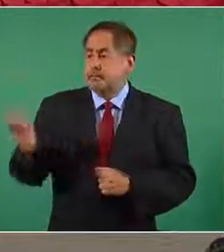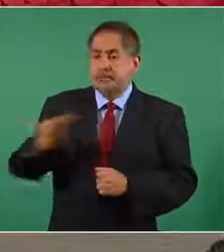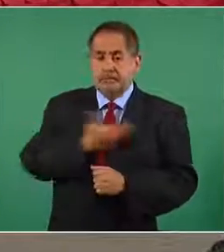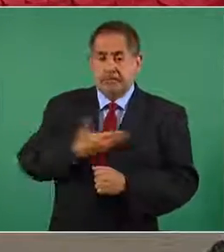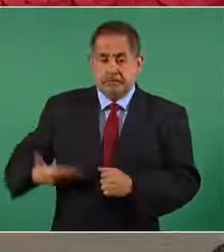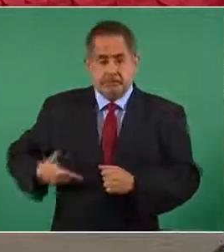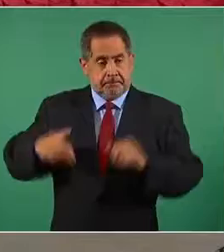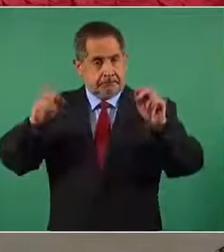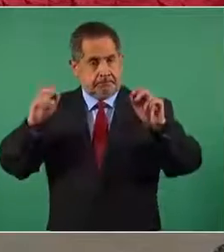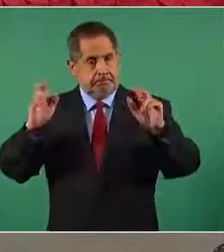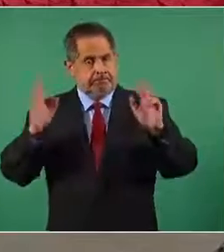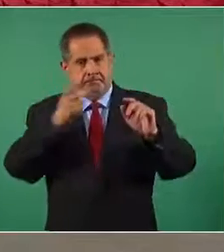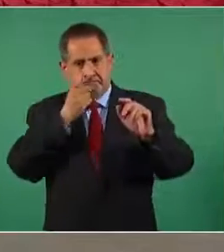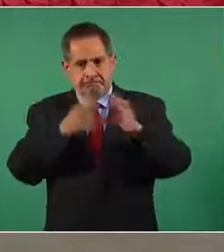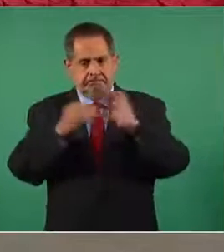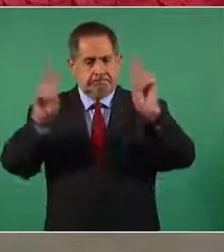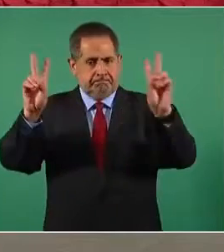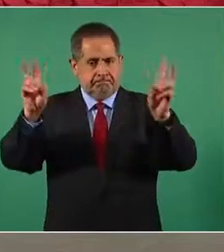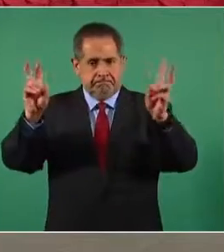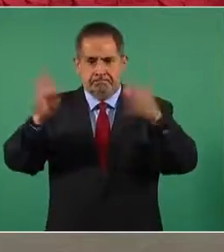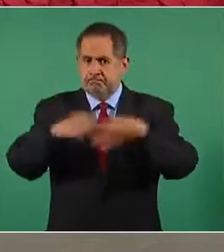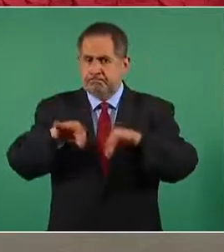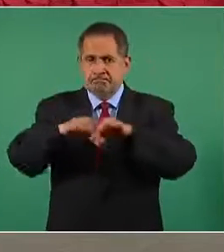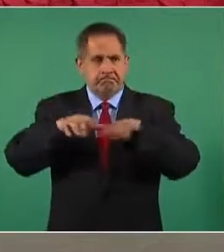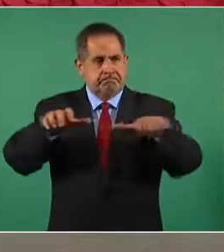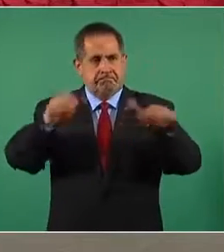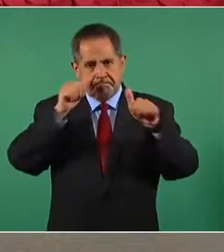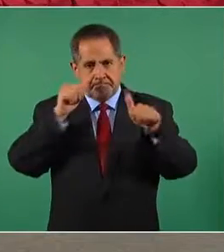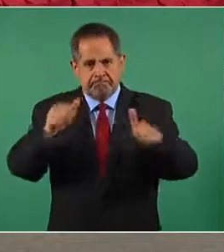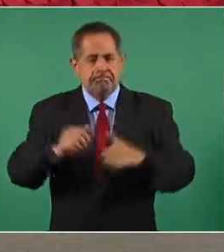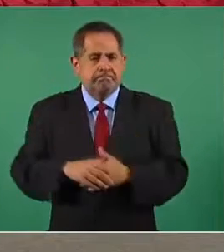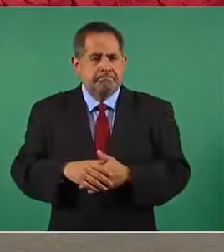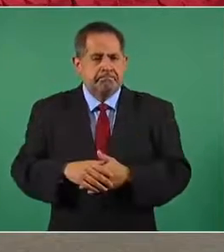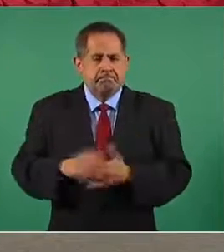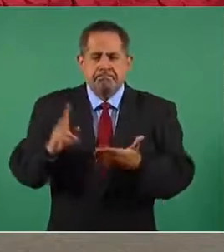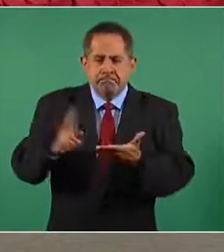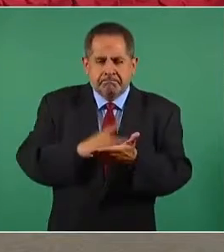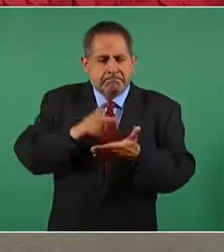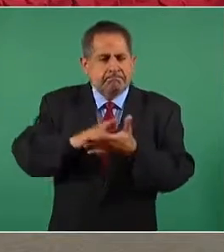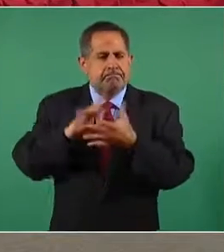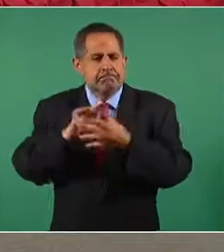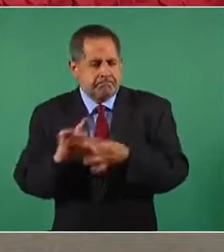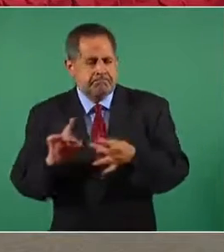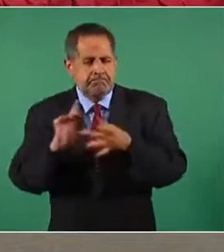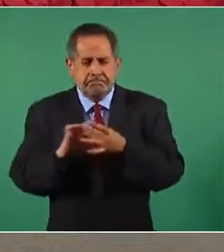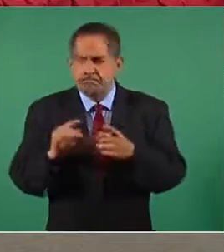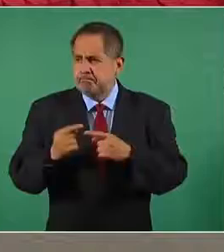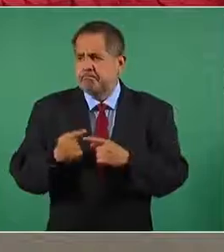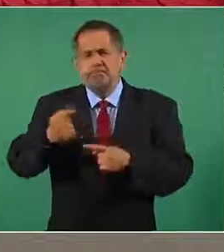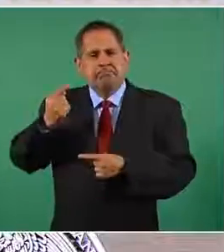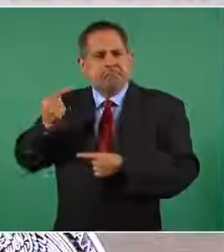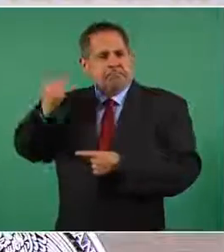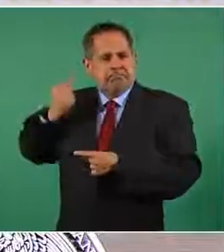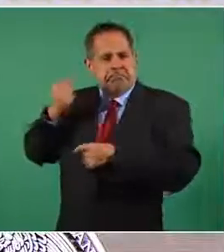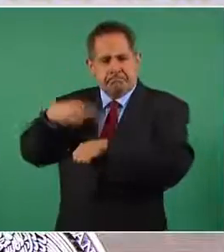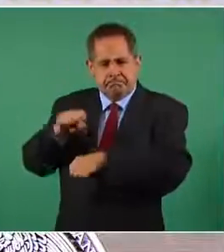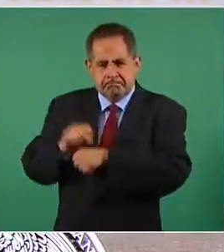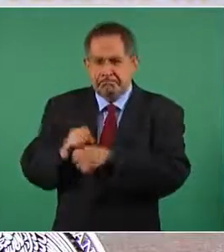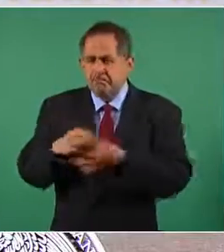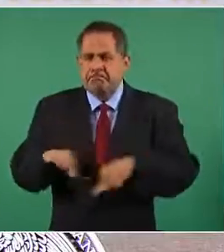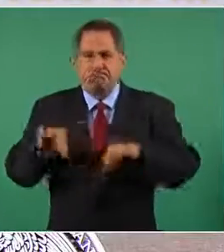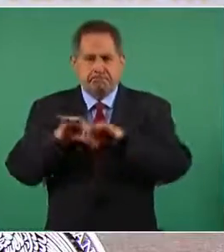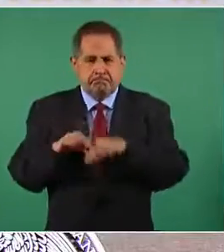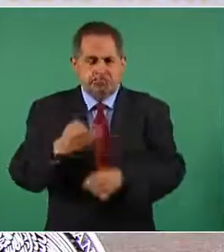este es un tema importante para toda la población. Le hemos dado seguimiento, como ustedes saben, desde hace varias semanas y